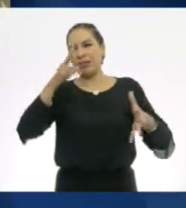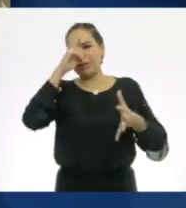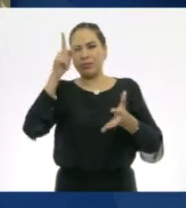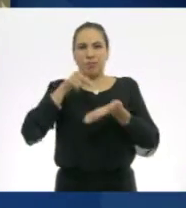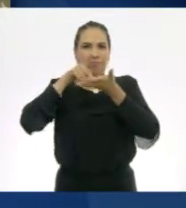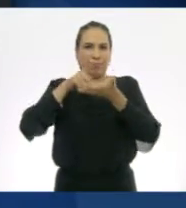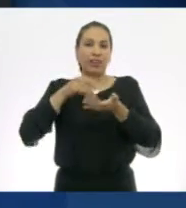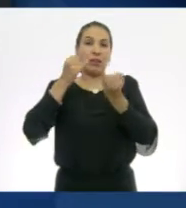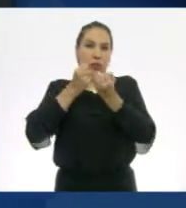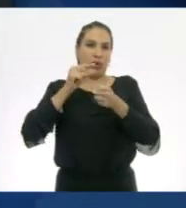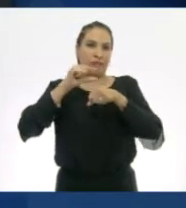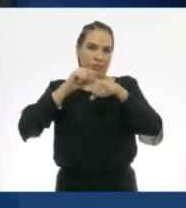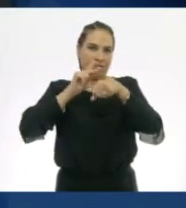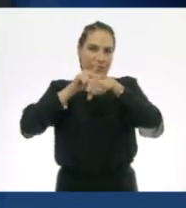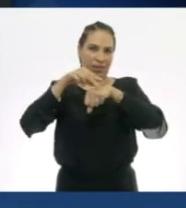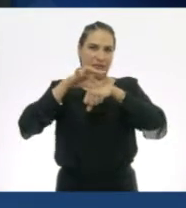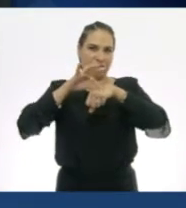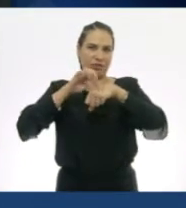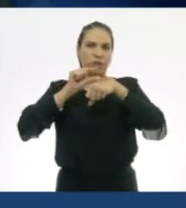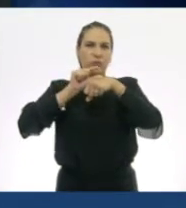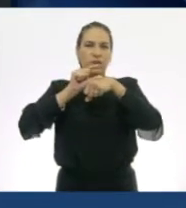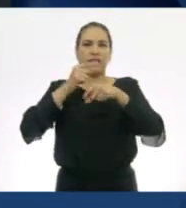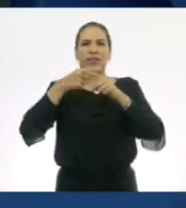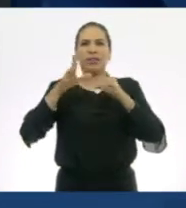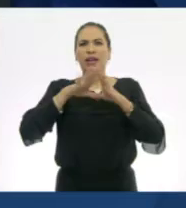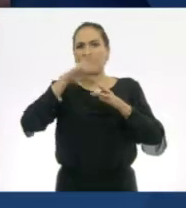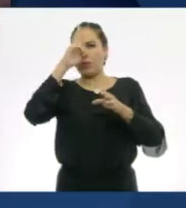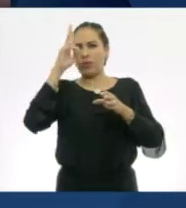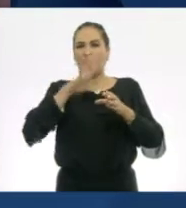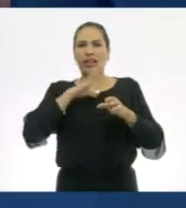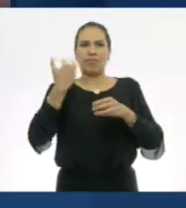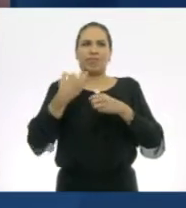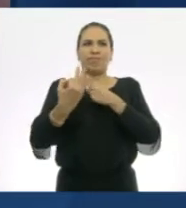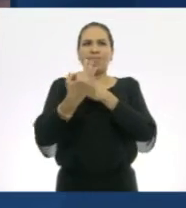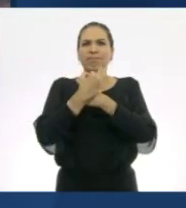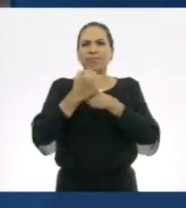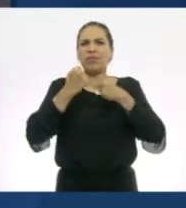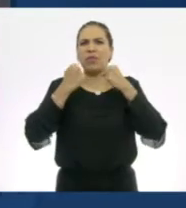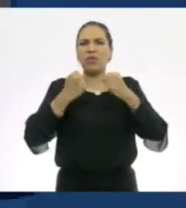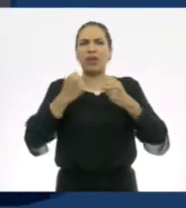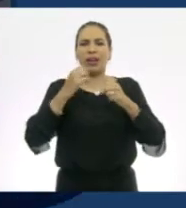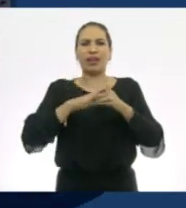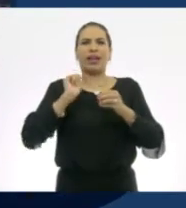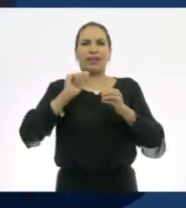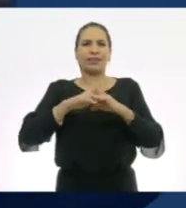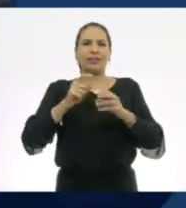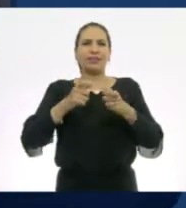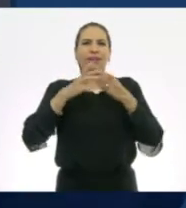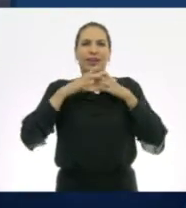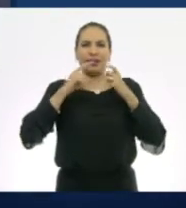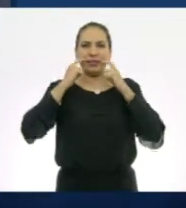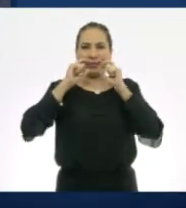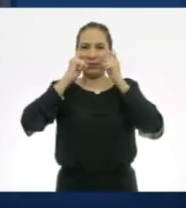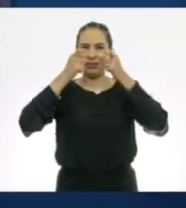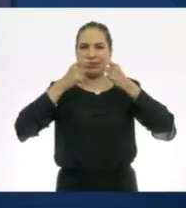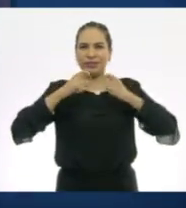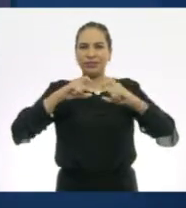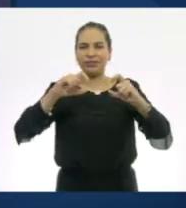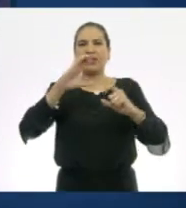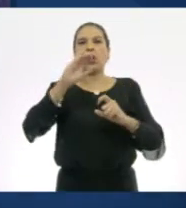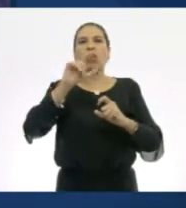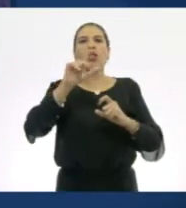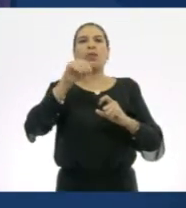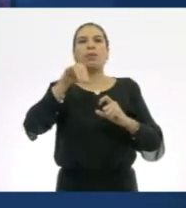y su gruesa piel, poseían largas y formidables defensas. Las piezas dentales que erróneamente